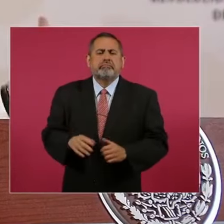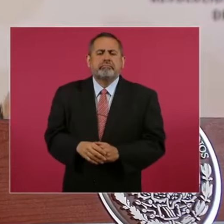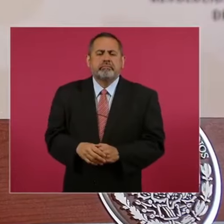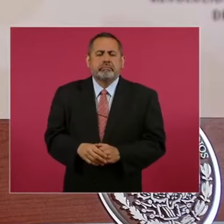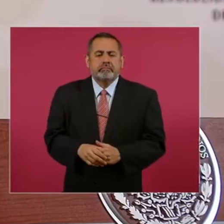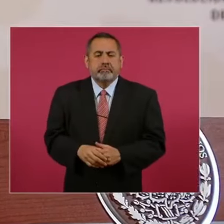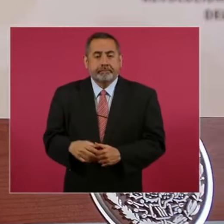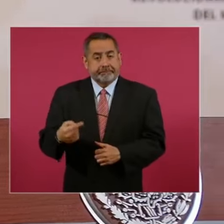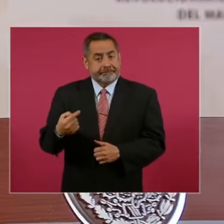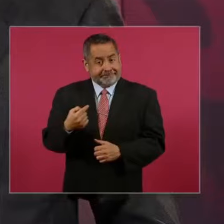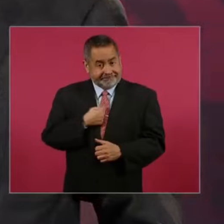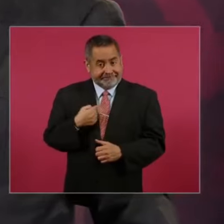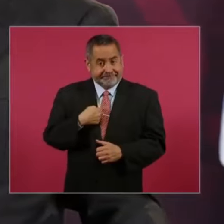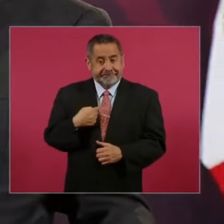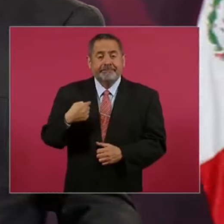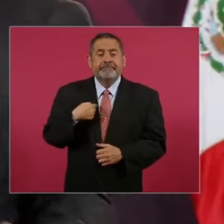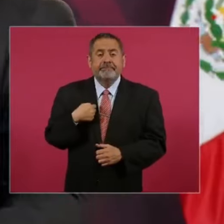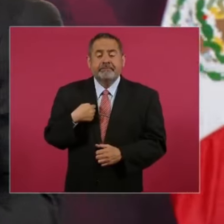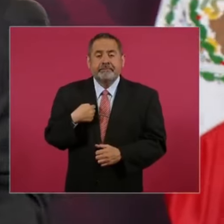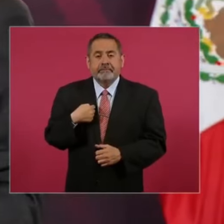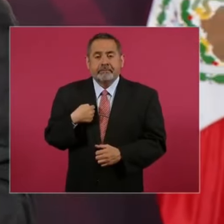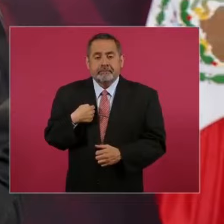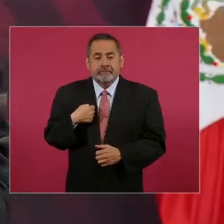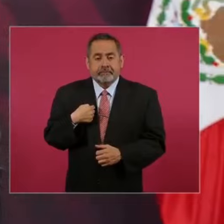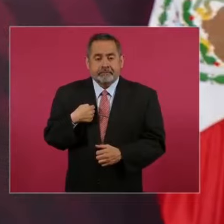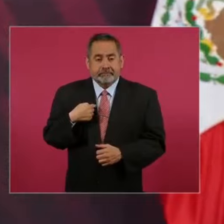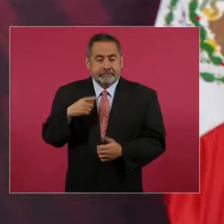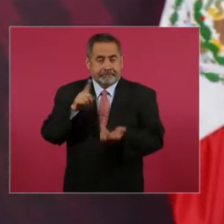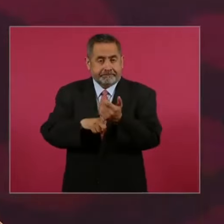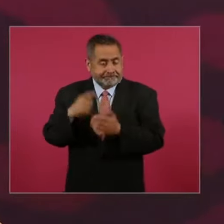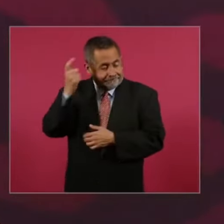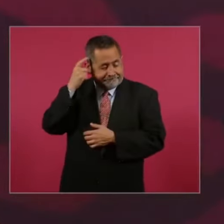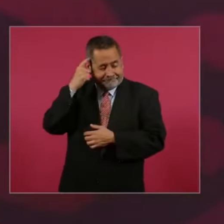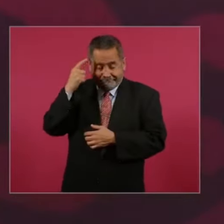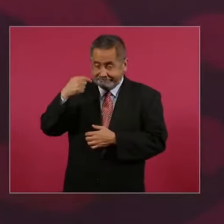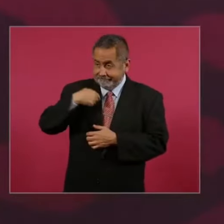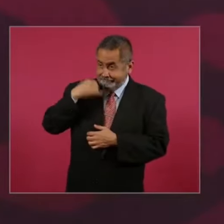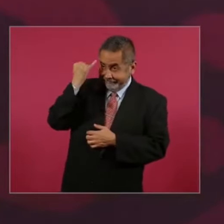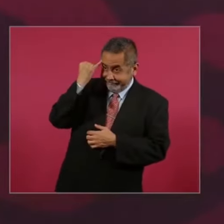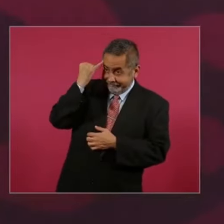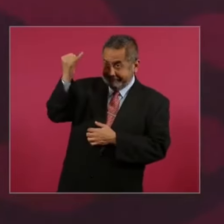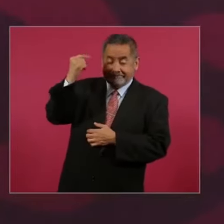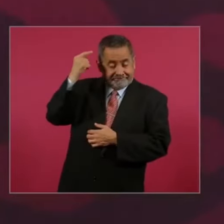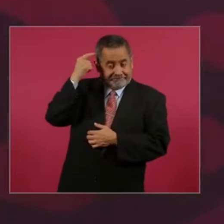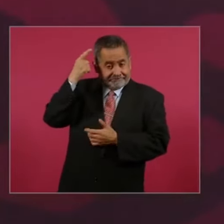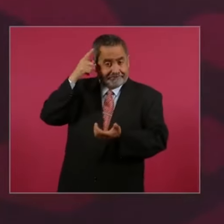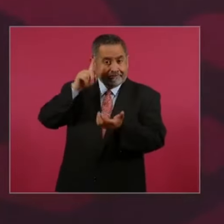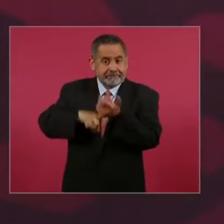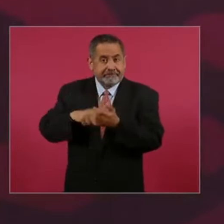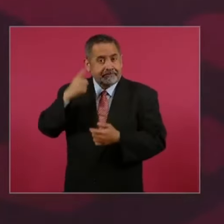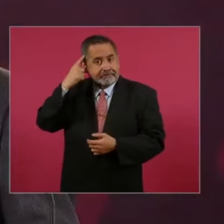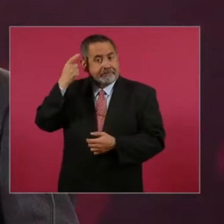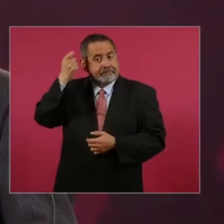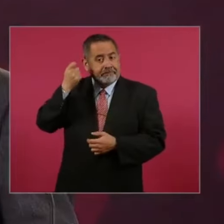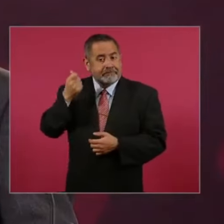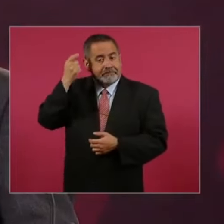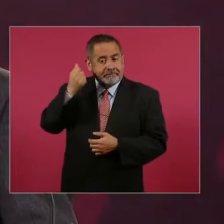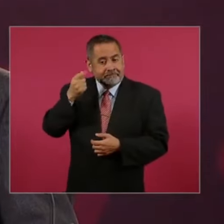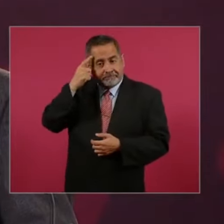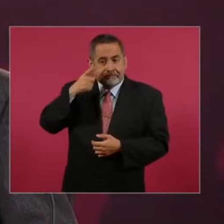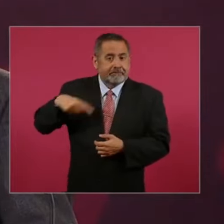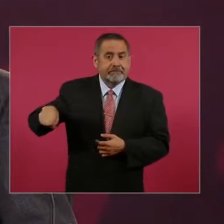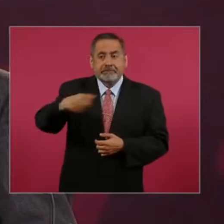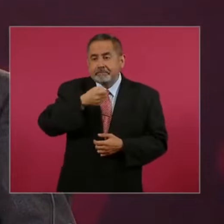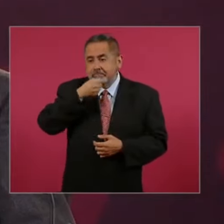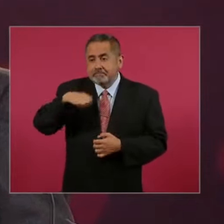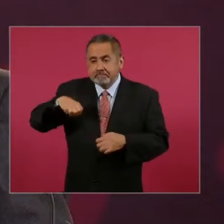que a mí me tocó, de esta cabecita salió lo de la pensión a los adultos